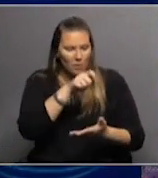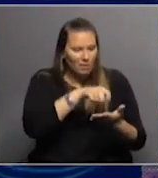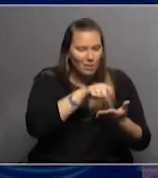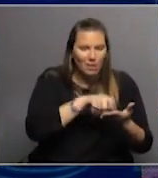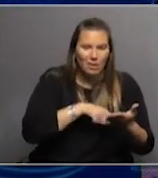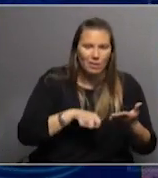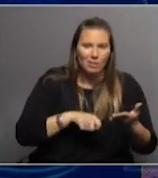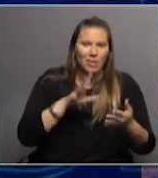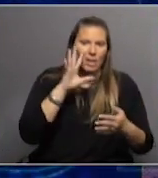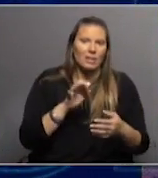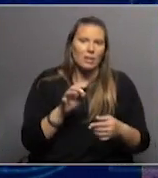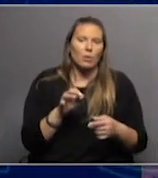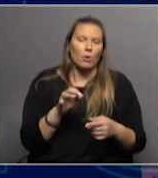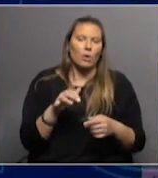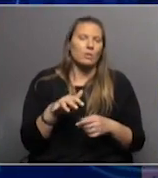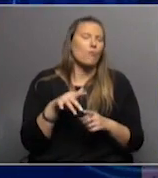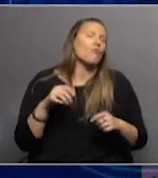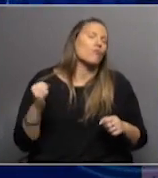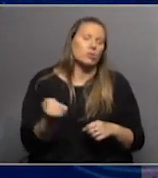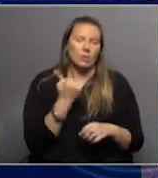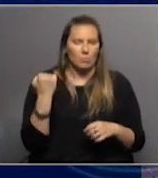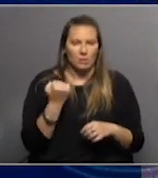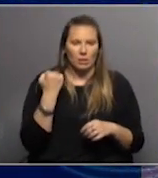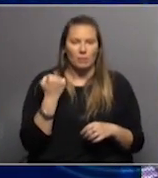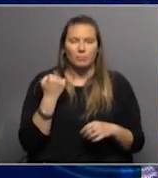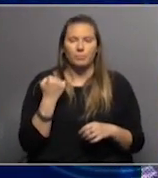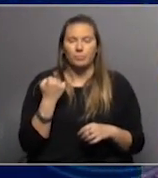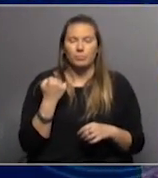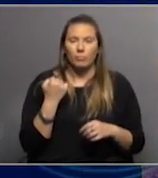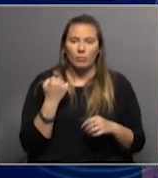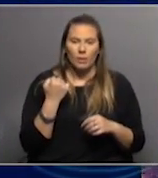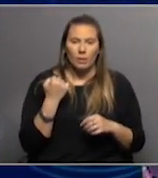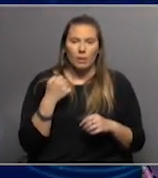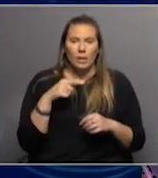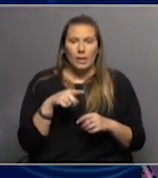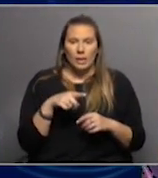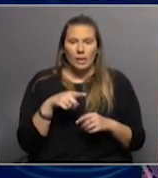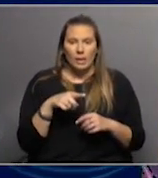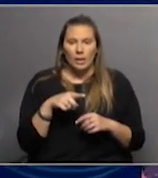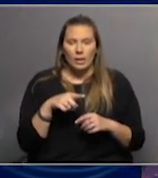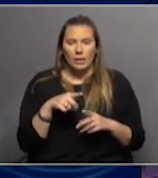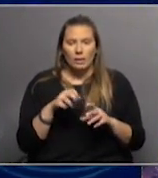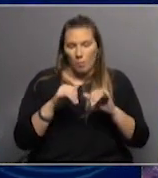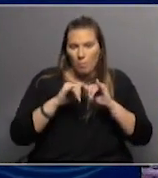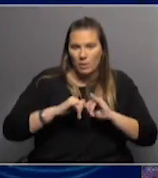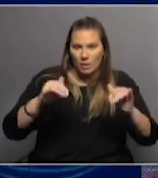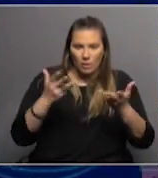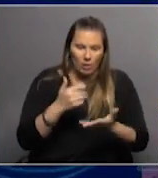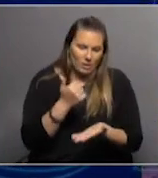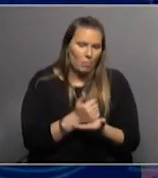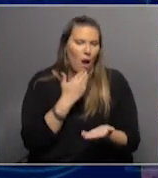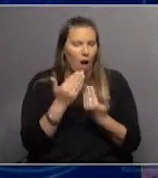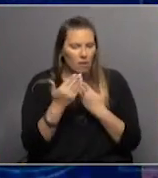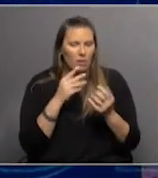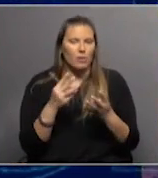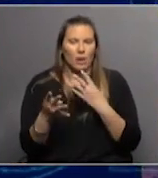escribe, que me parece que es un instrumento fundamental. Más allá de que la agenda mediática, por ejemplo, ahora estamos acá hablando